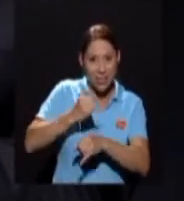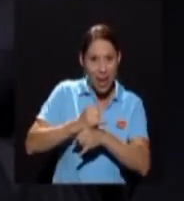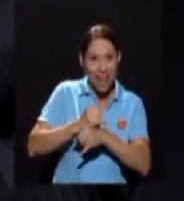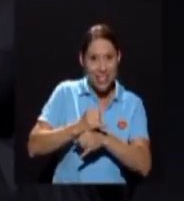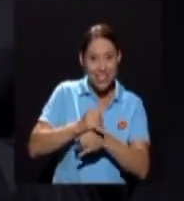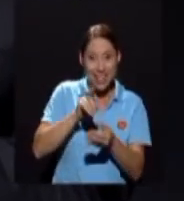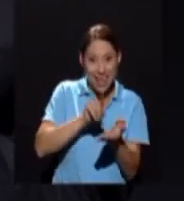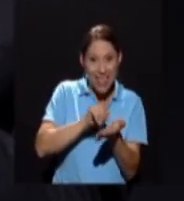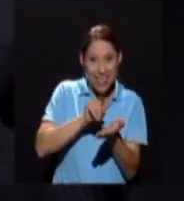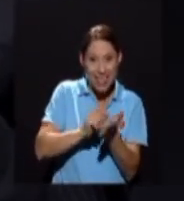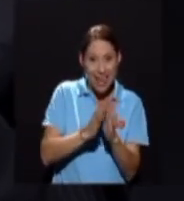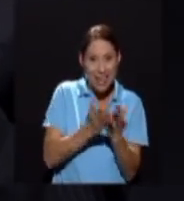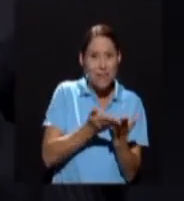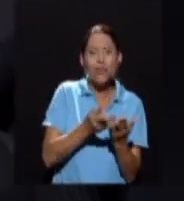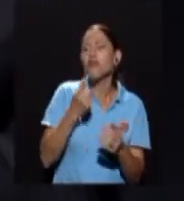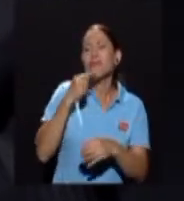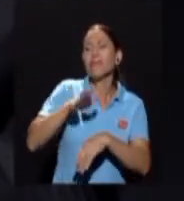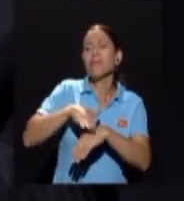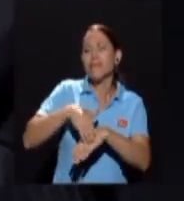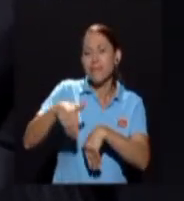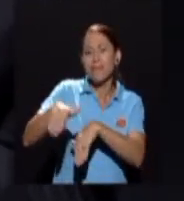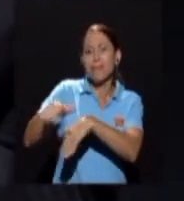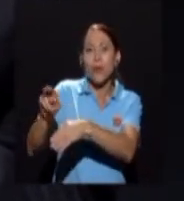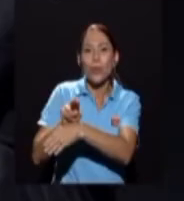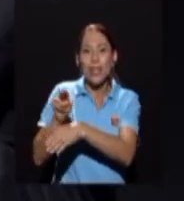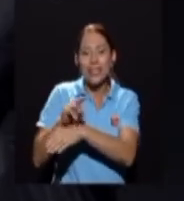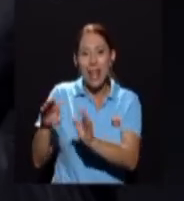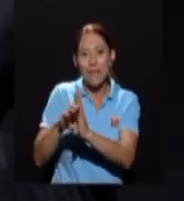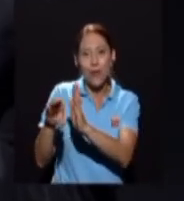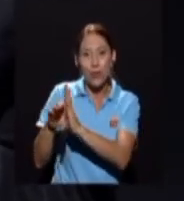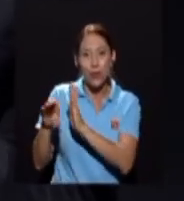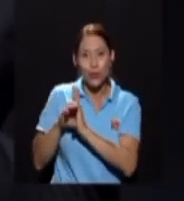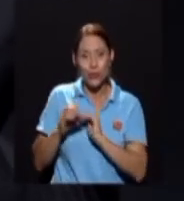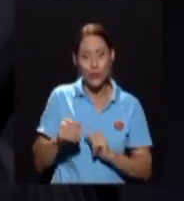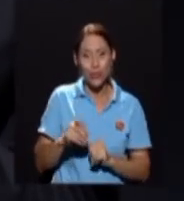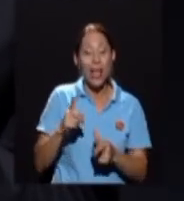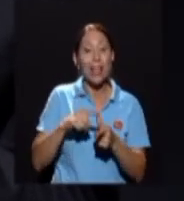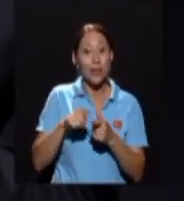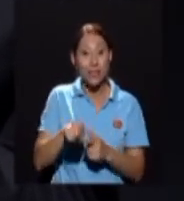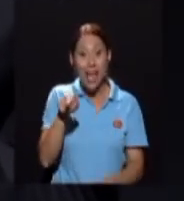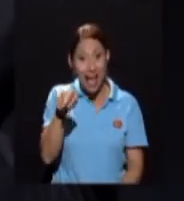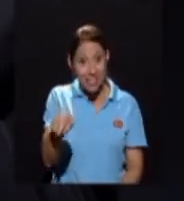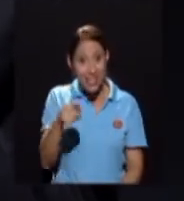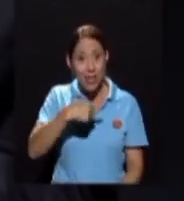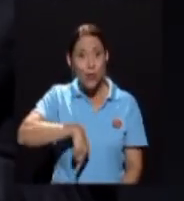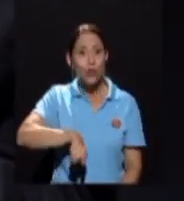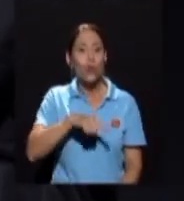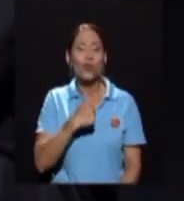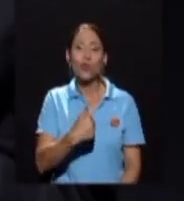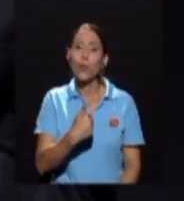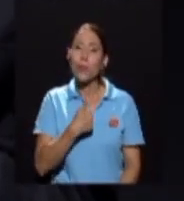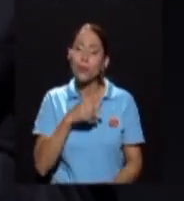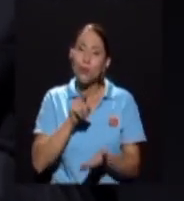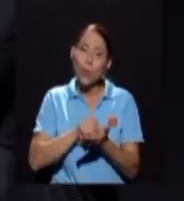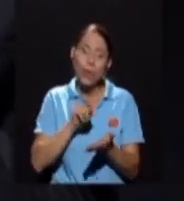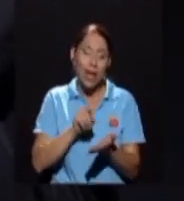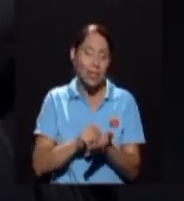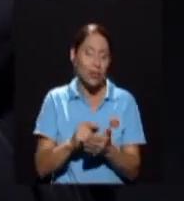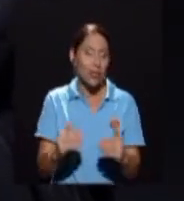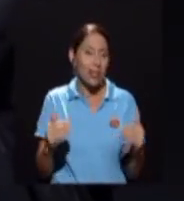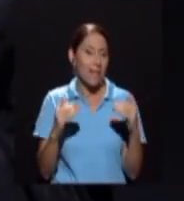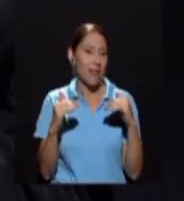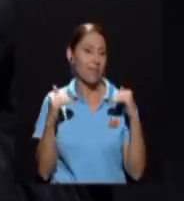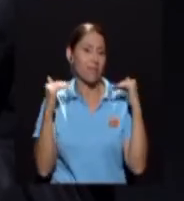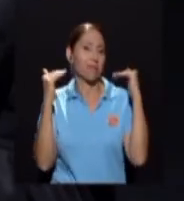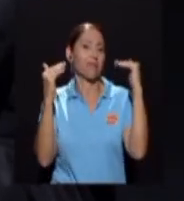editan libros para que el doctor pudiera utilizar las fotos. Así tuvimos nosotros publicaciones de primer mundo, con